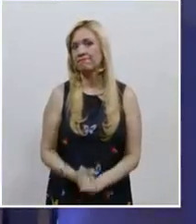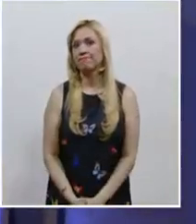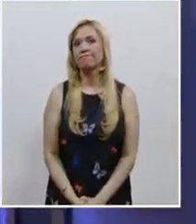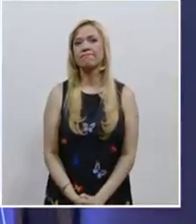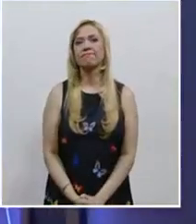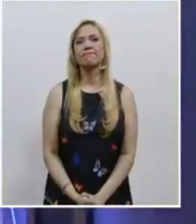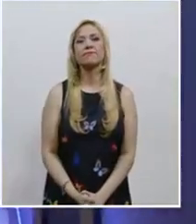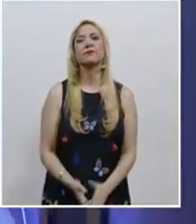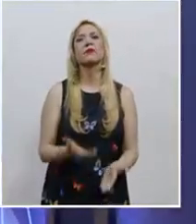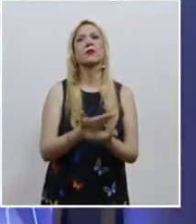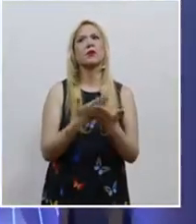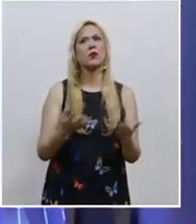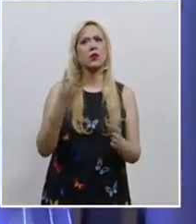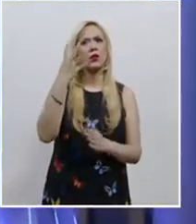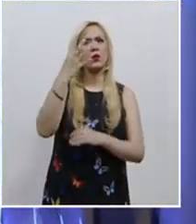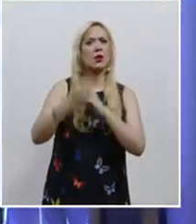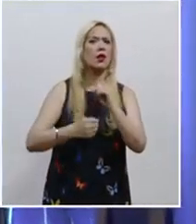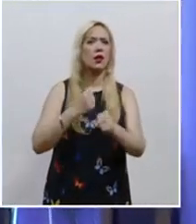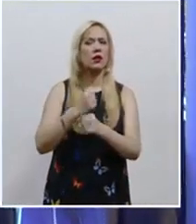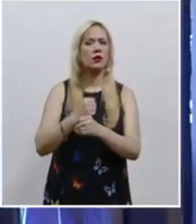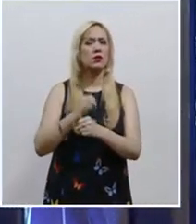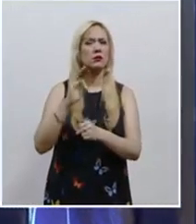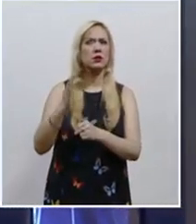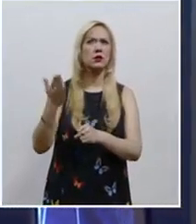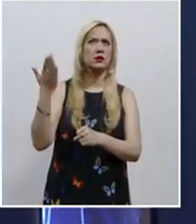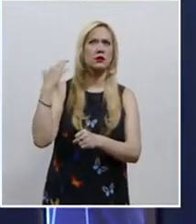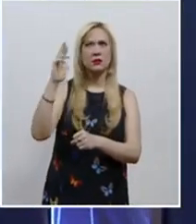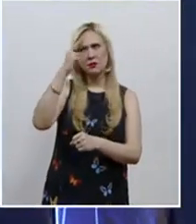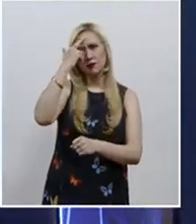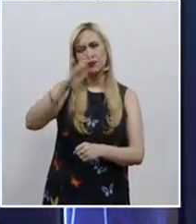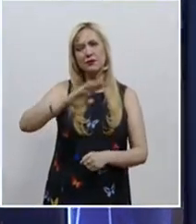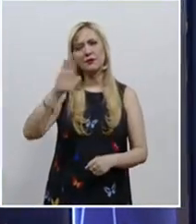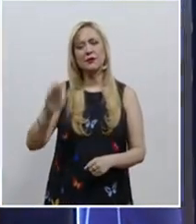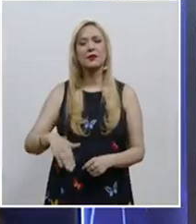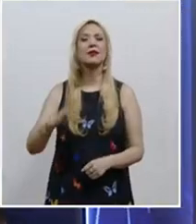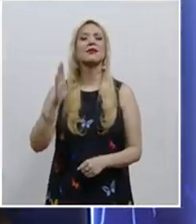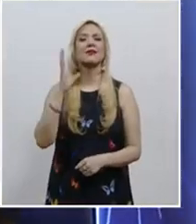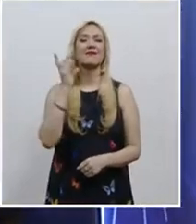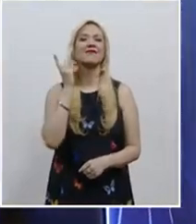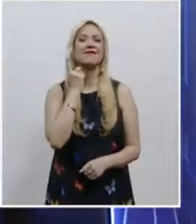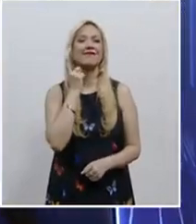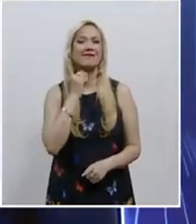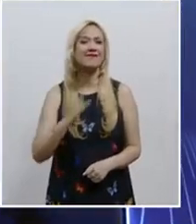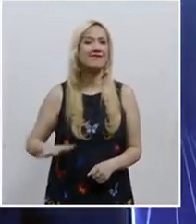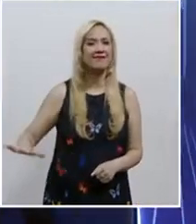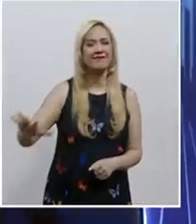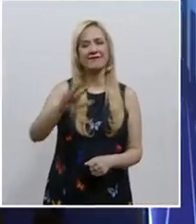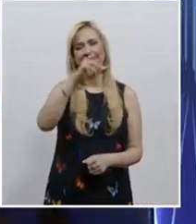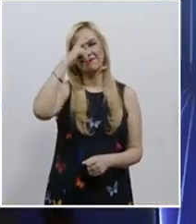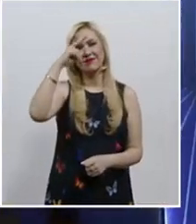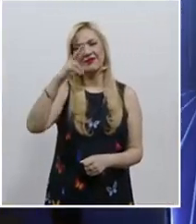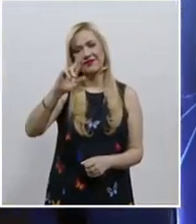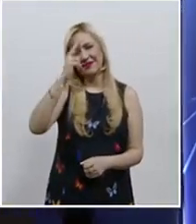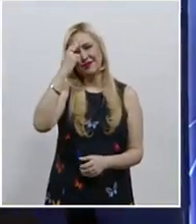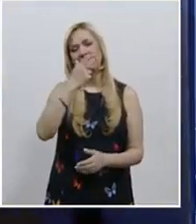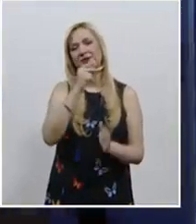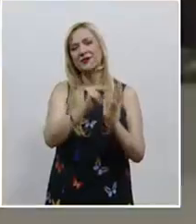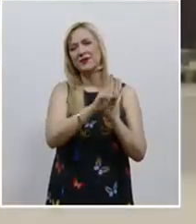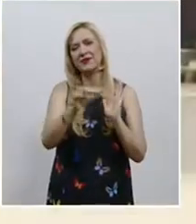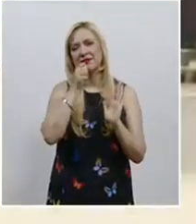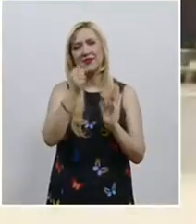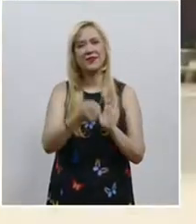A casi 4 años de su deceso, el Congreso de la Ciudad de México rindió homenaje al cronista urbano Armando Ramírez.